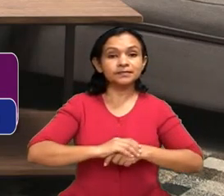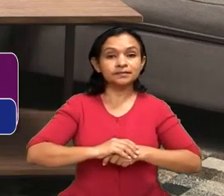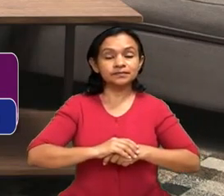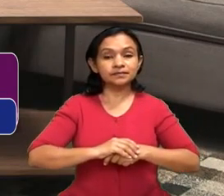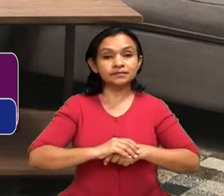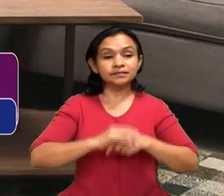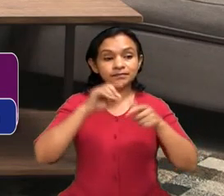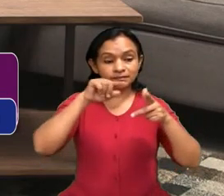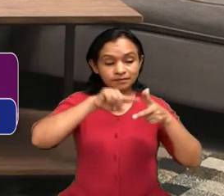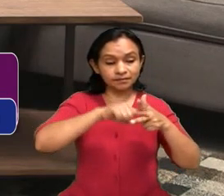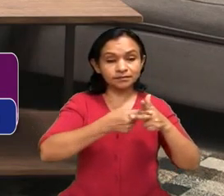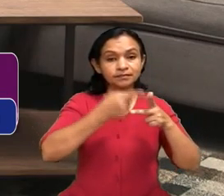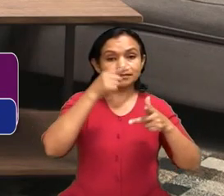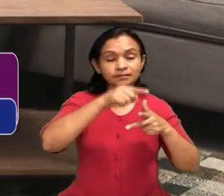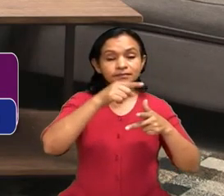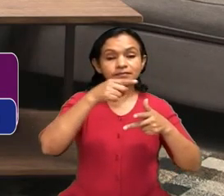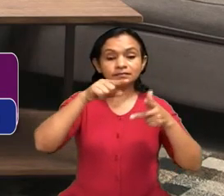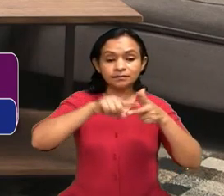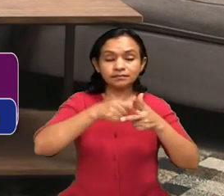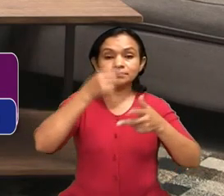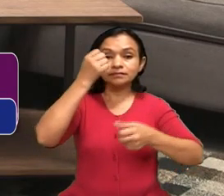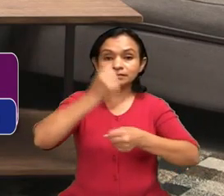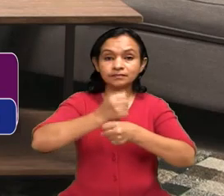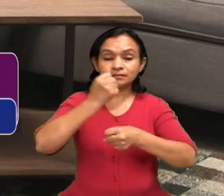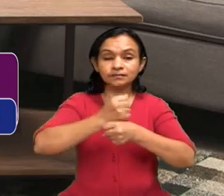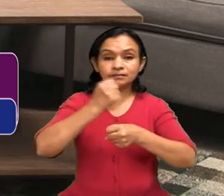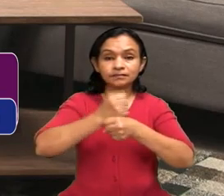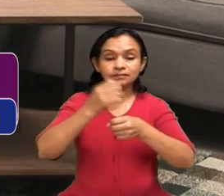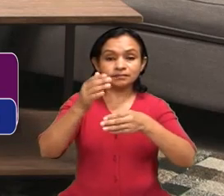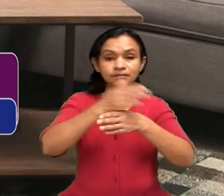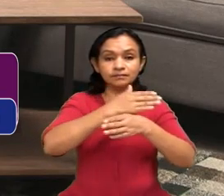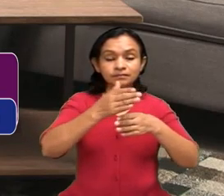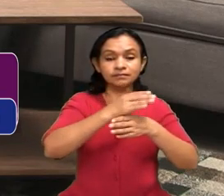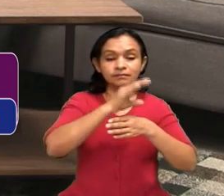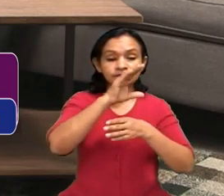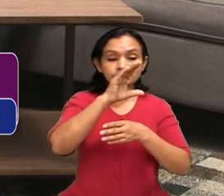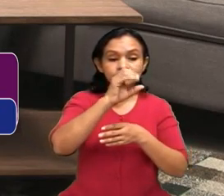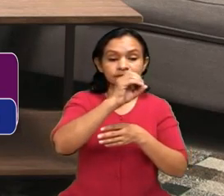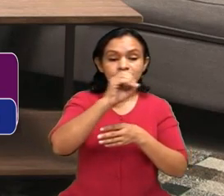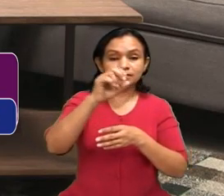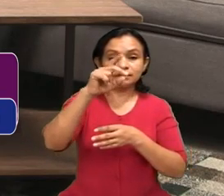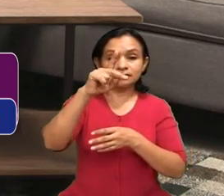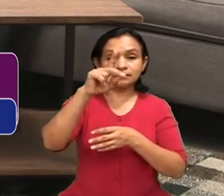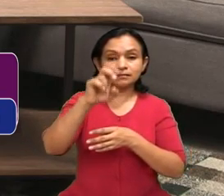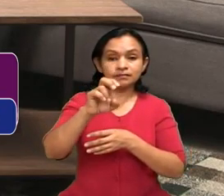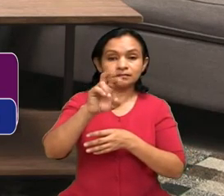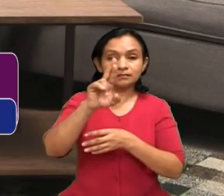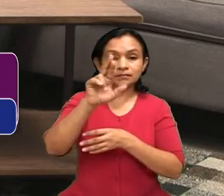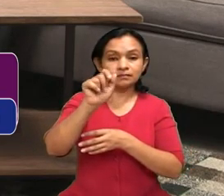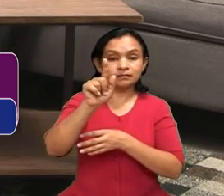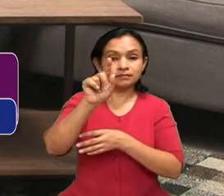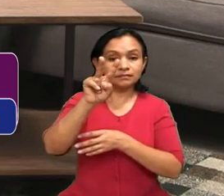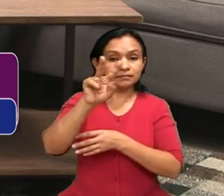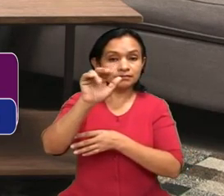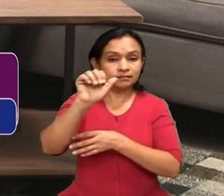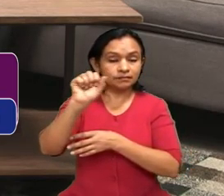Y es de ahí donde comienza a trabajar los sistemas cooperativistas como sistemas de desarrollo. Y